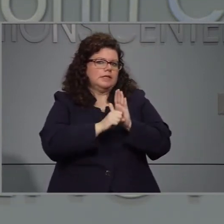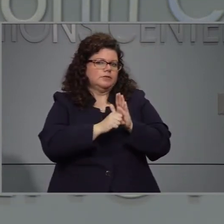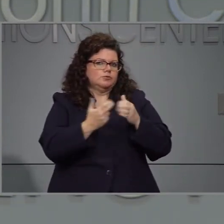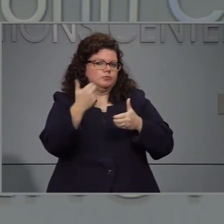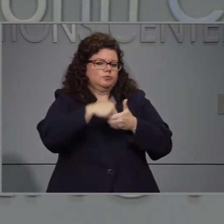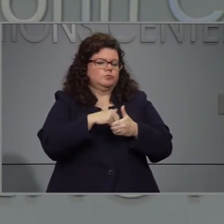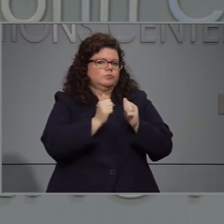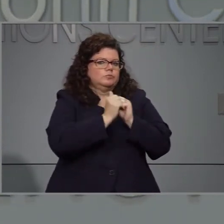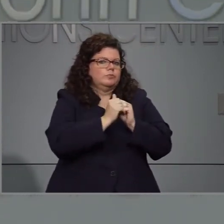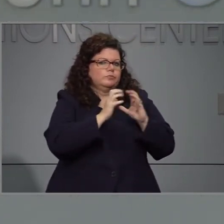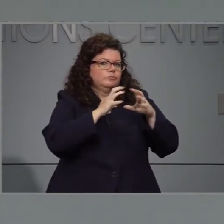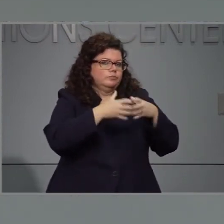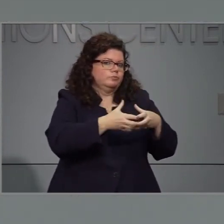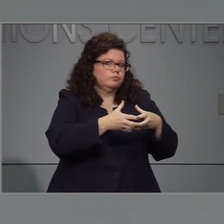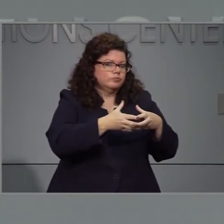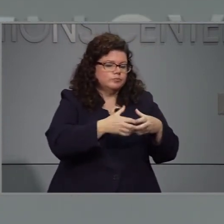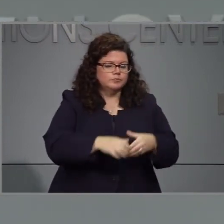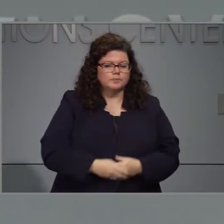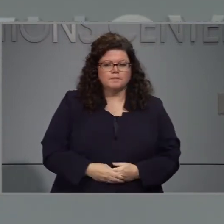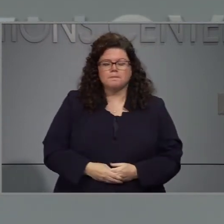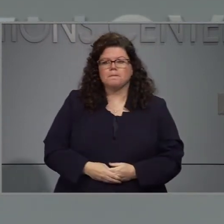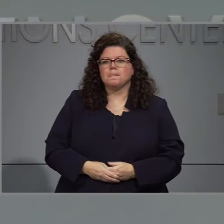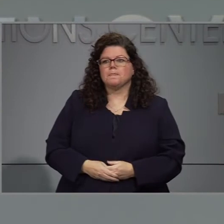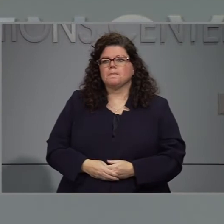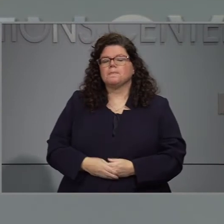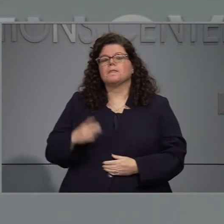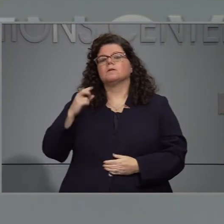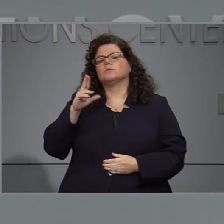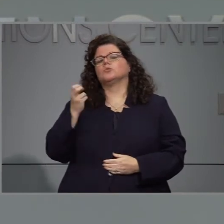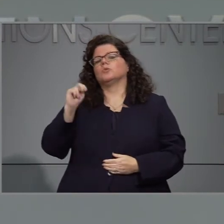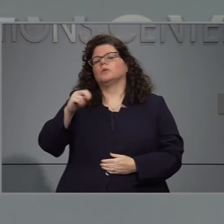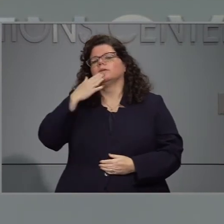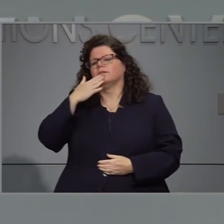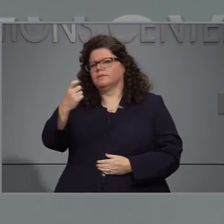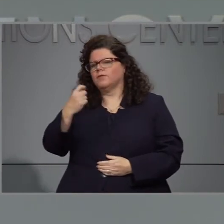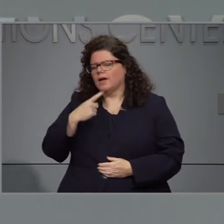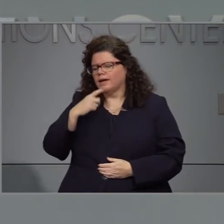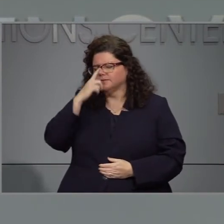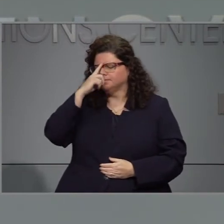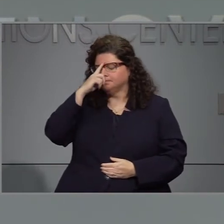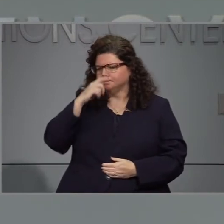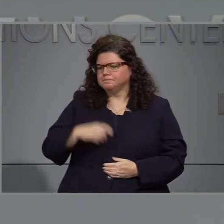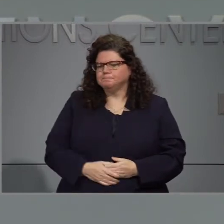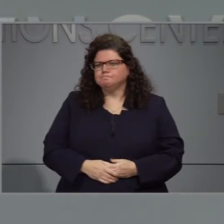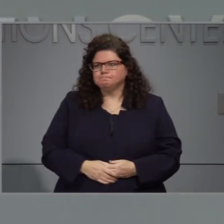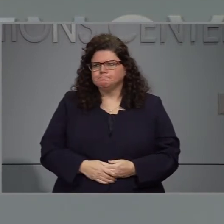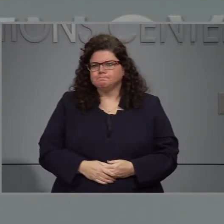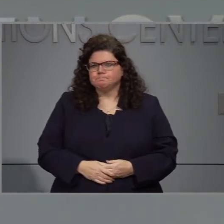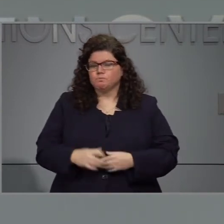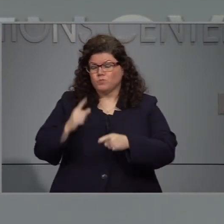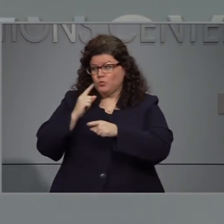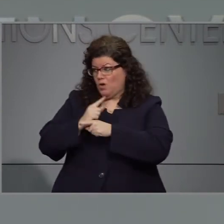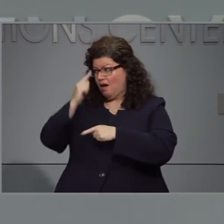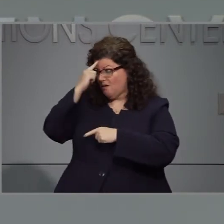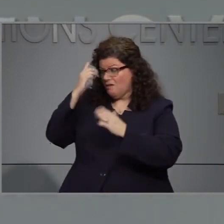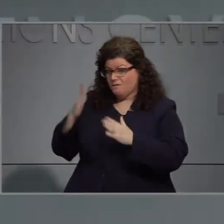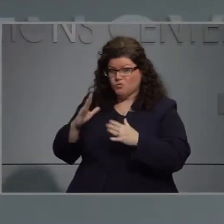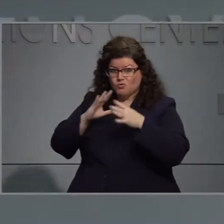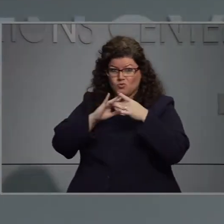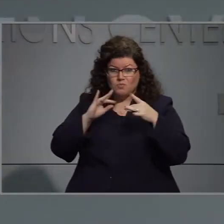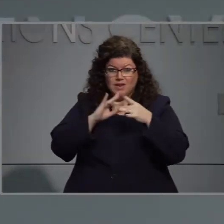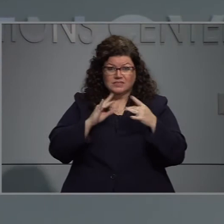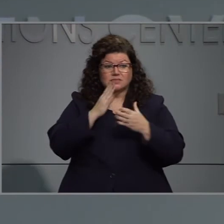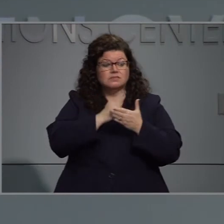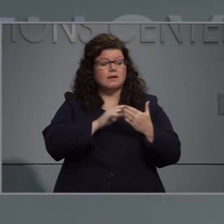Hola, gracias. Habla doctora Cohen. Tienes razón en lo que estaba diciendo